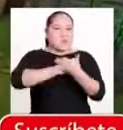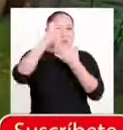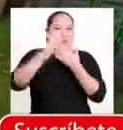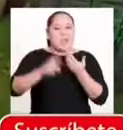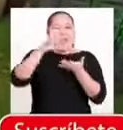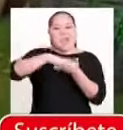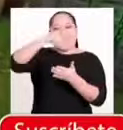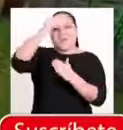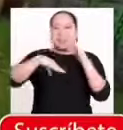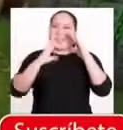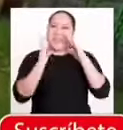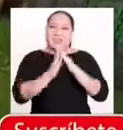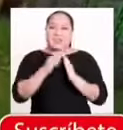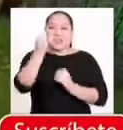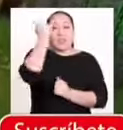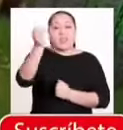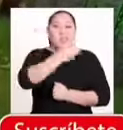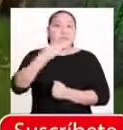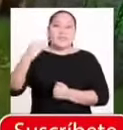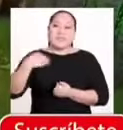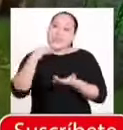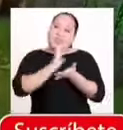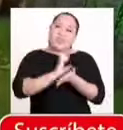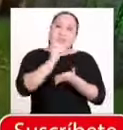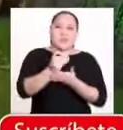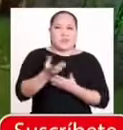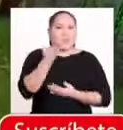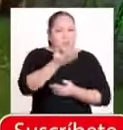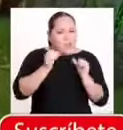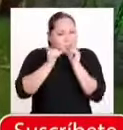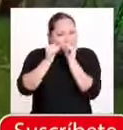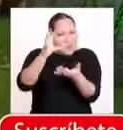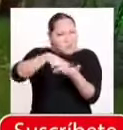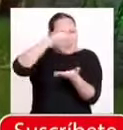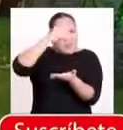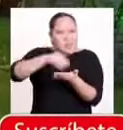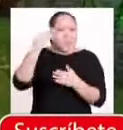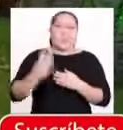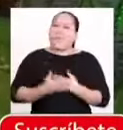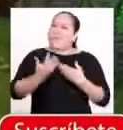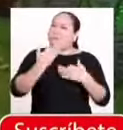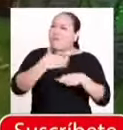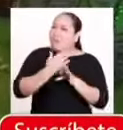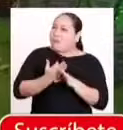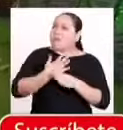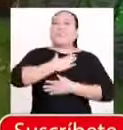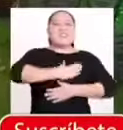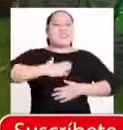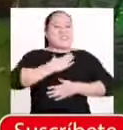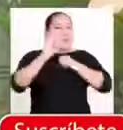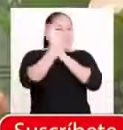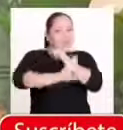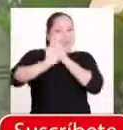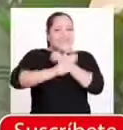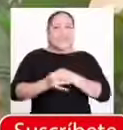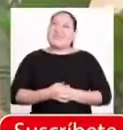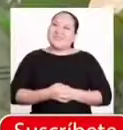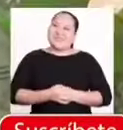programa de Aprendo en Casa, una iniciativa del Ministerio de Educación para seguir aprendiendo de manera divertida y segura.